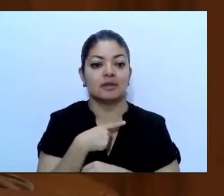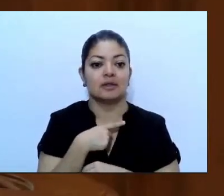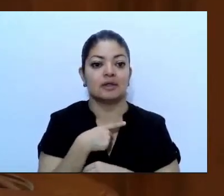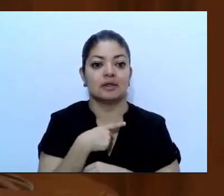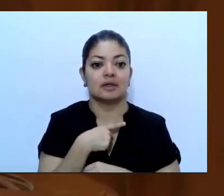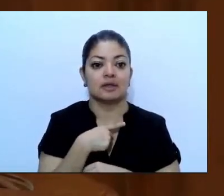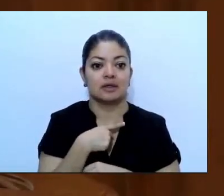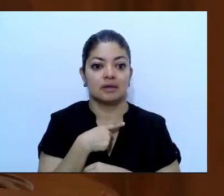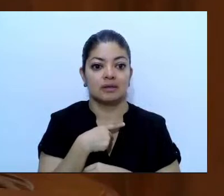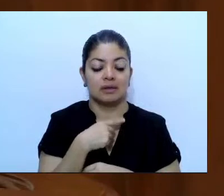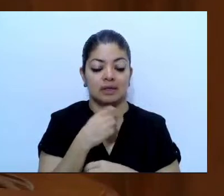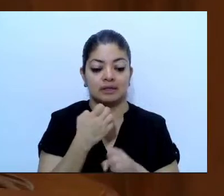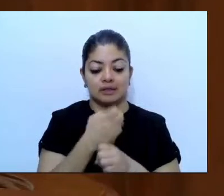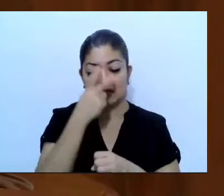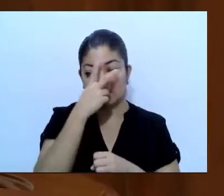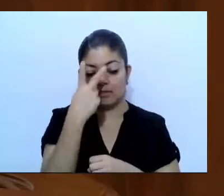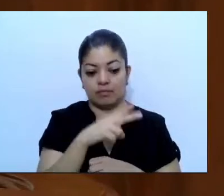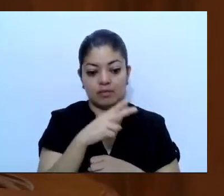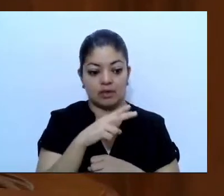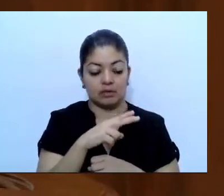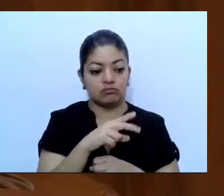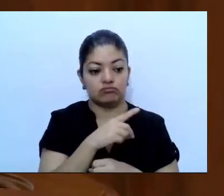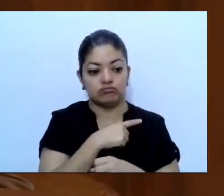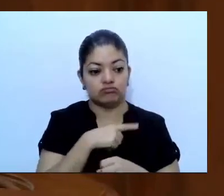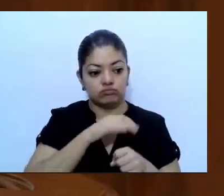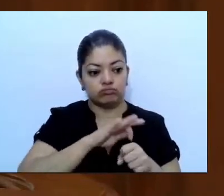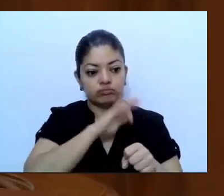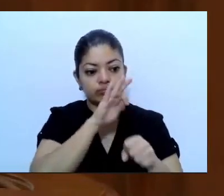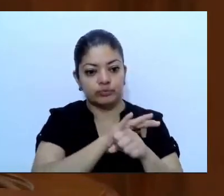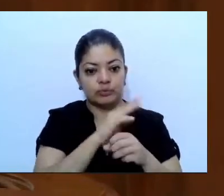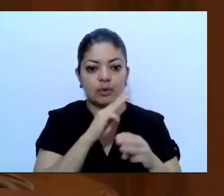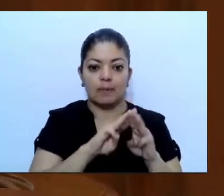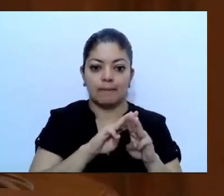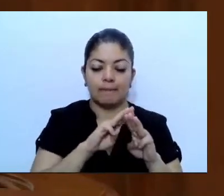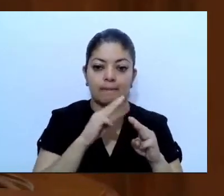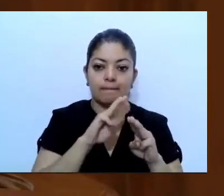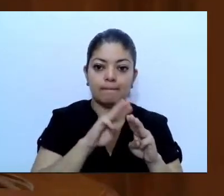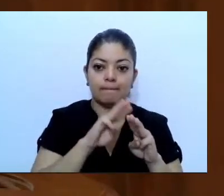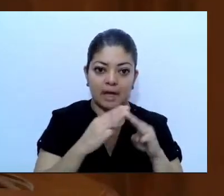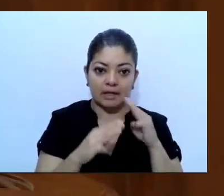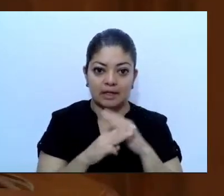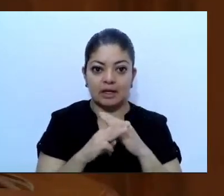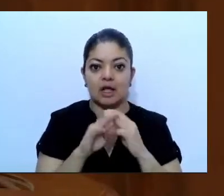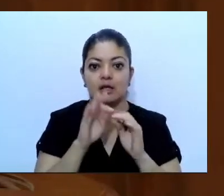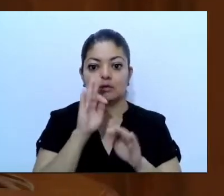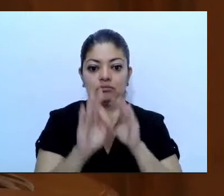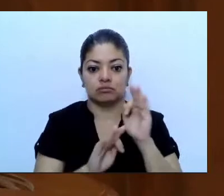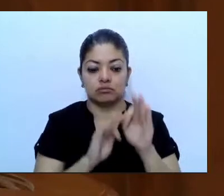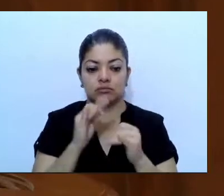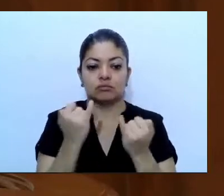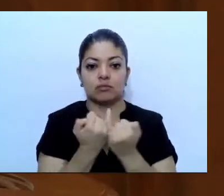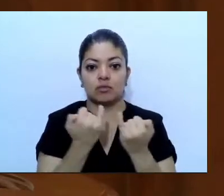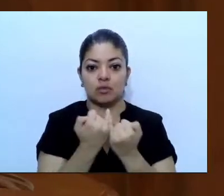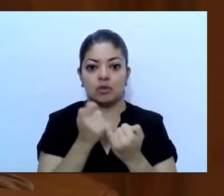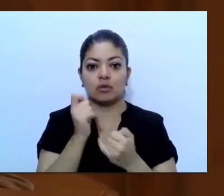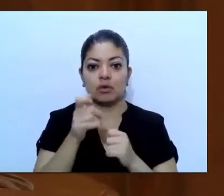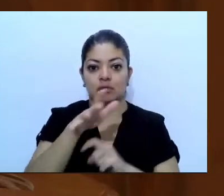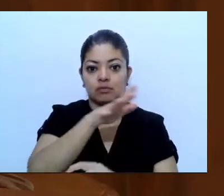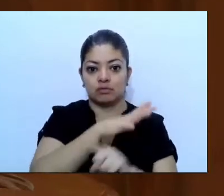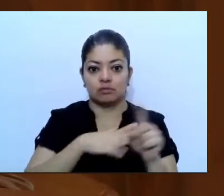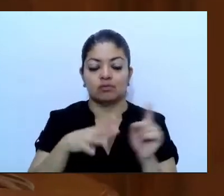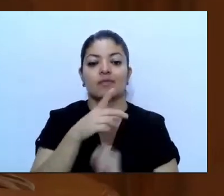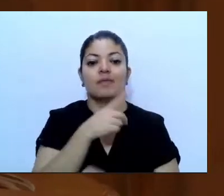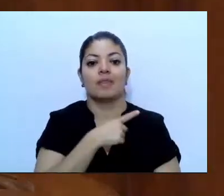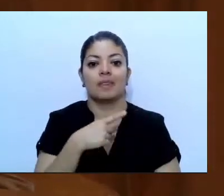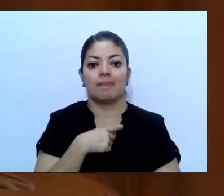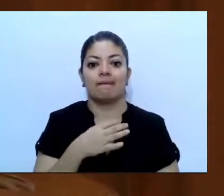garantizará que los materiales didácticos, la infraestructura educativa, su mantenimiento y las condiciones del entorno sean